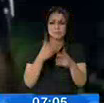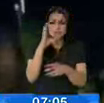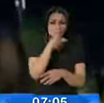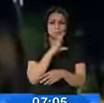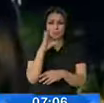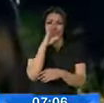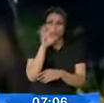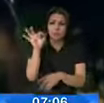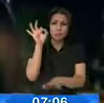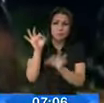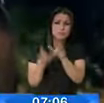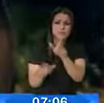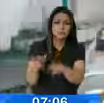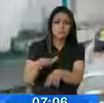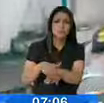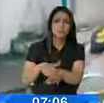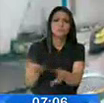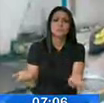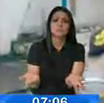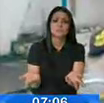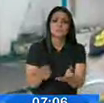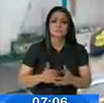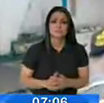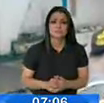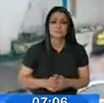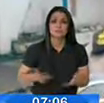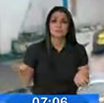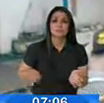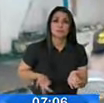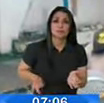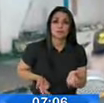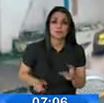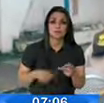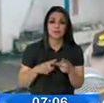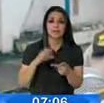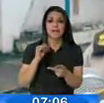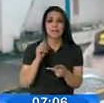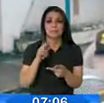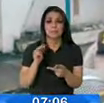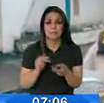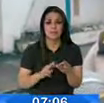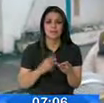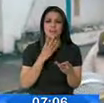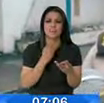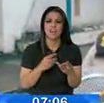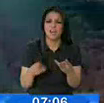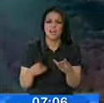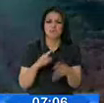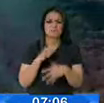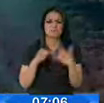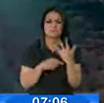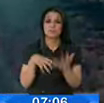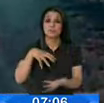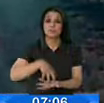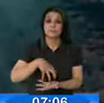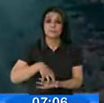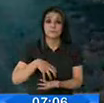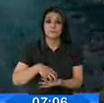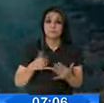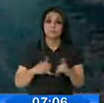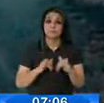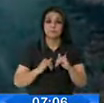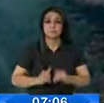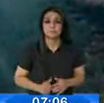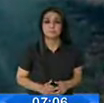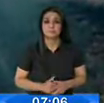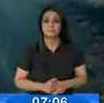localizar a los autores de los asesinatos. Tanto en Chone, en El Carmen, Flavio Alfaro y en toda la provincia. Con cámaras de Eduardo García desde la